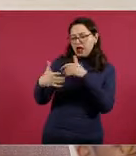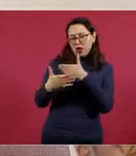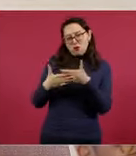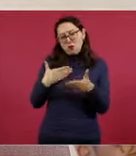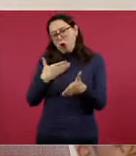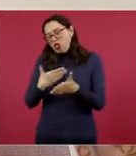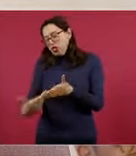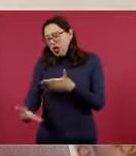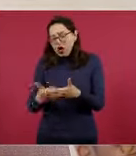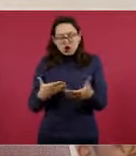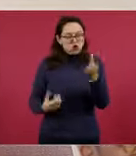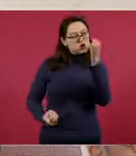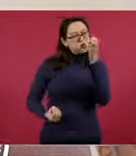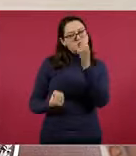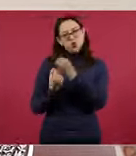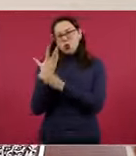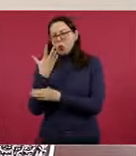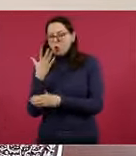con